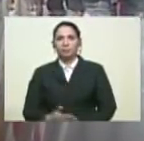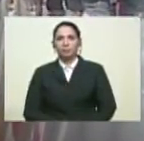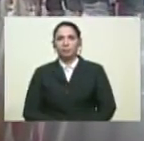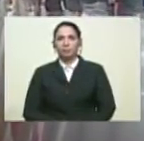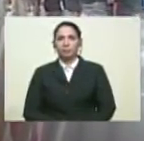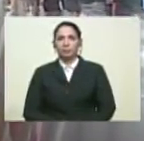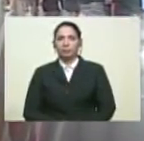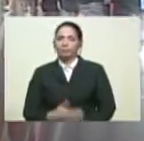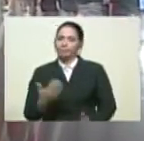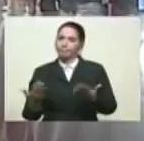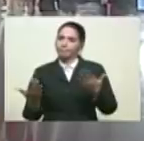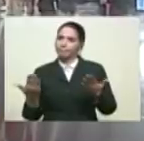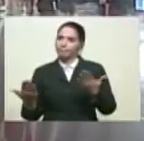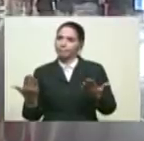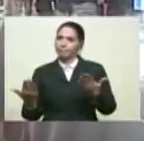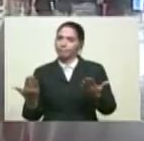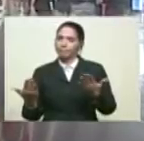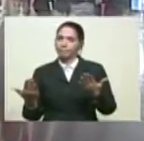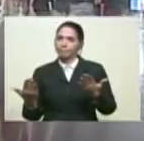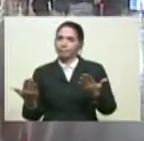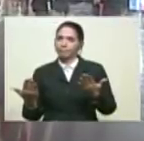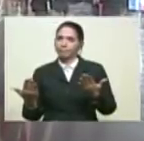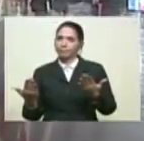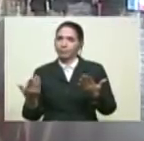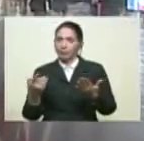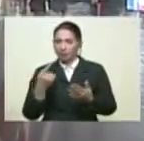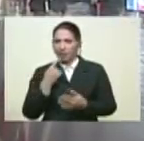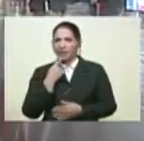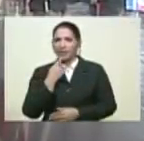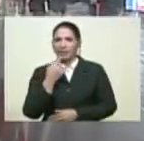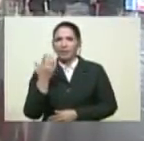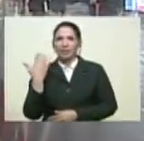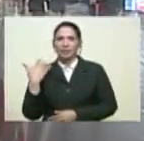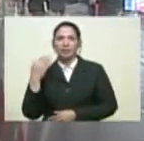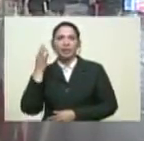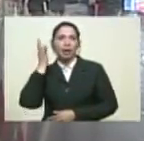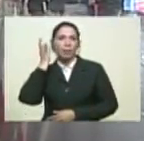hacer un balance, como le decía a Desiré,